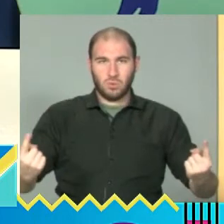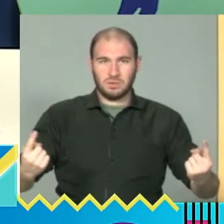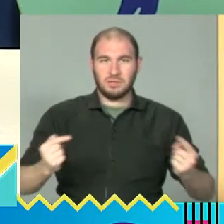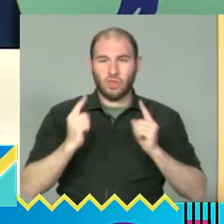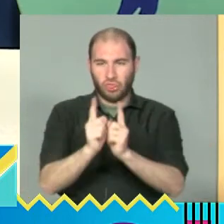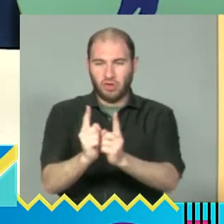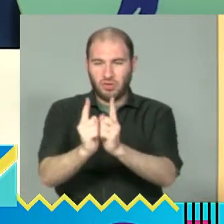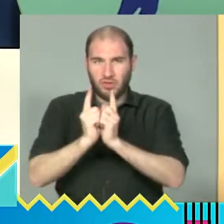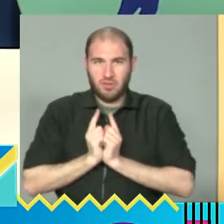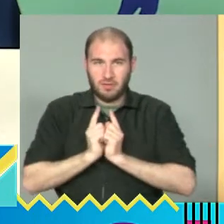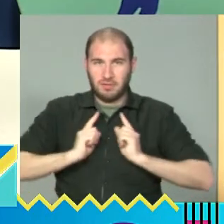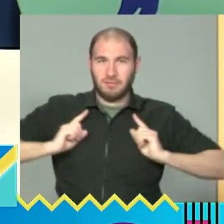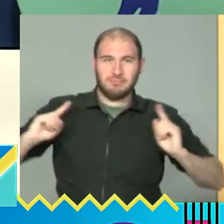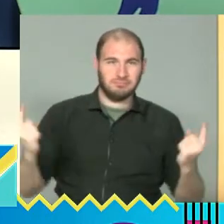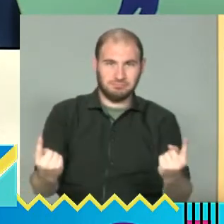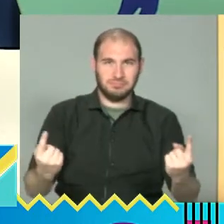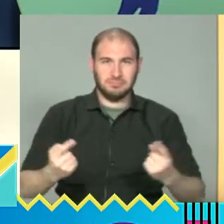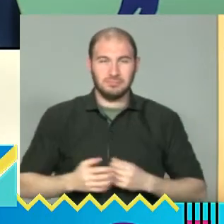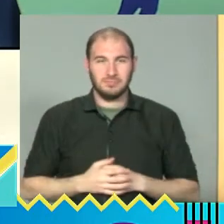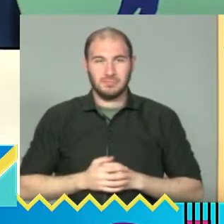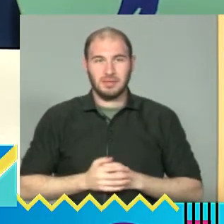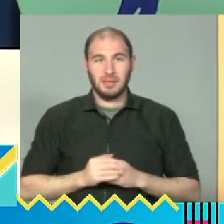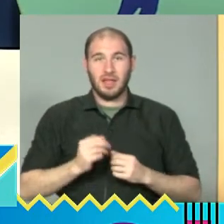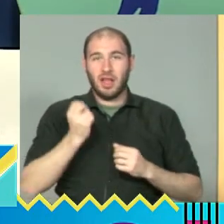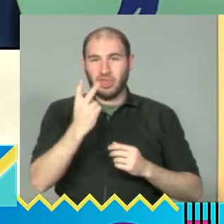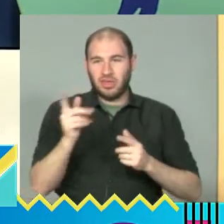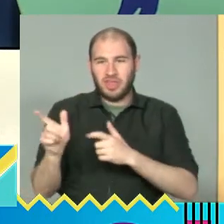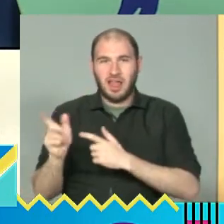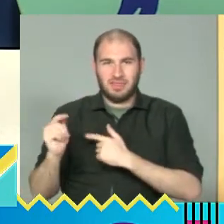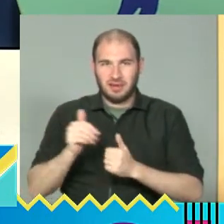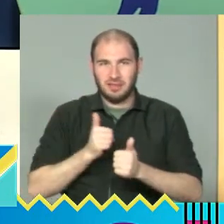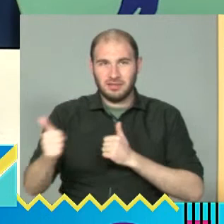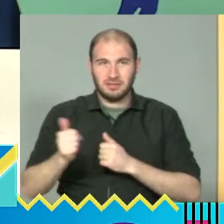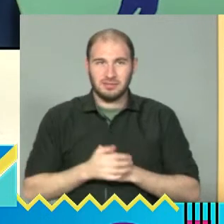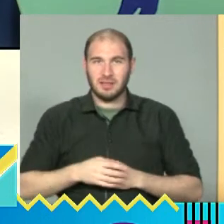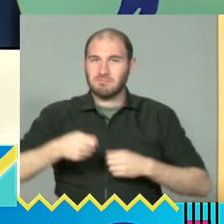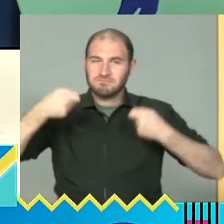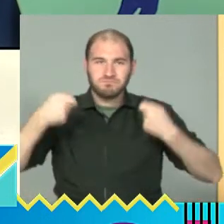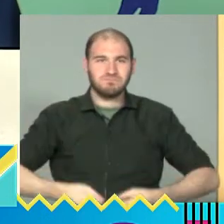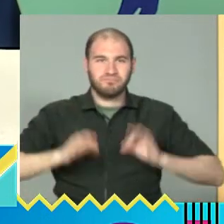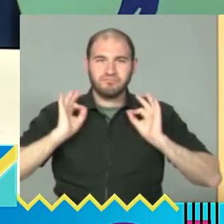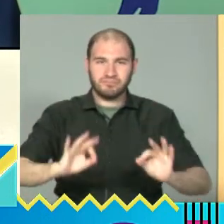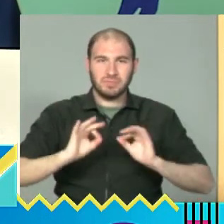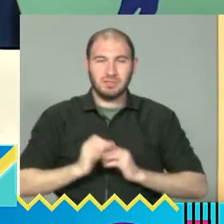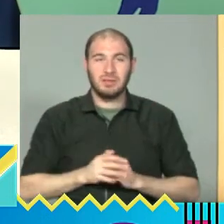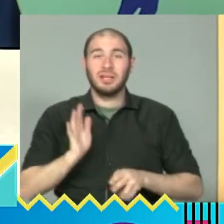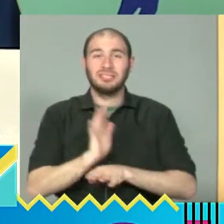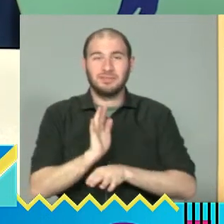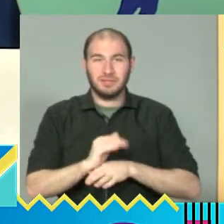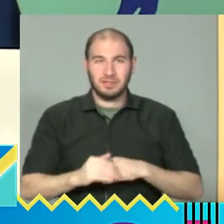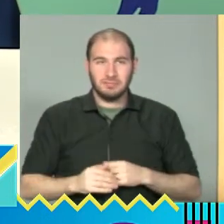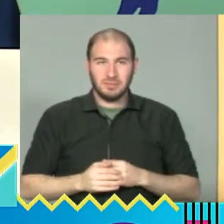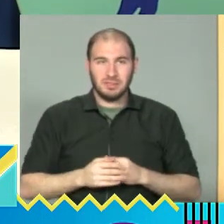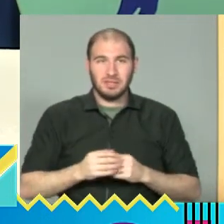sacar 2 volantes de contención y poner volantes creadores. Tiene que poner 2 delanteros. Tiene que apostar a pleno. Y eso implicaría